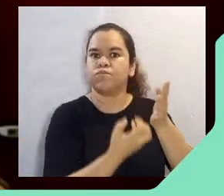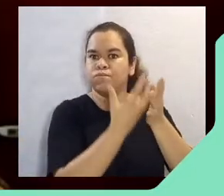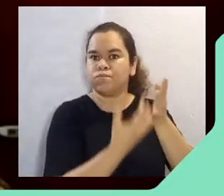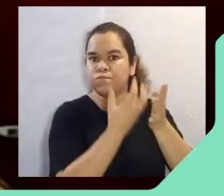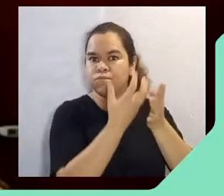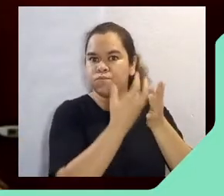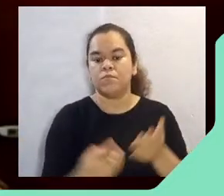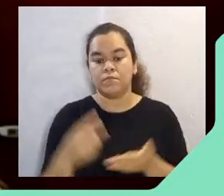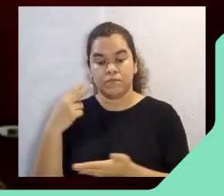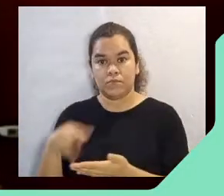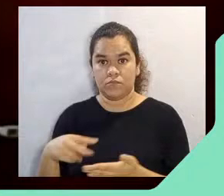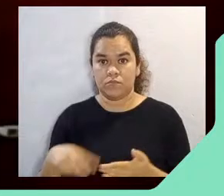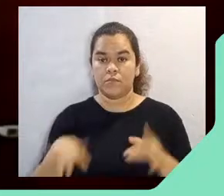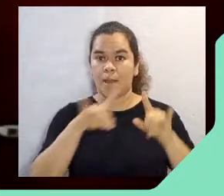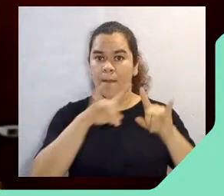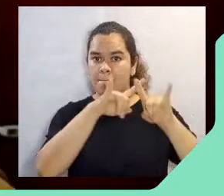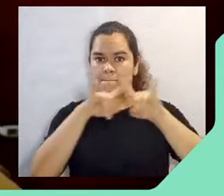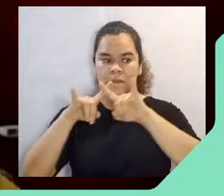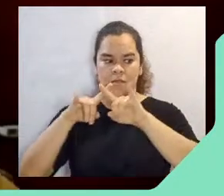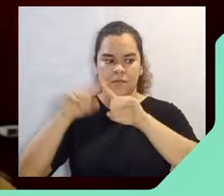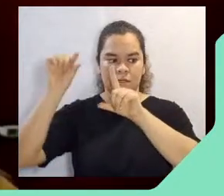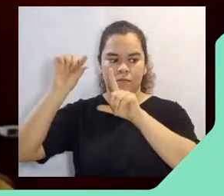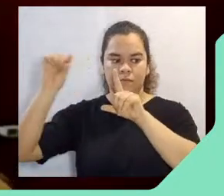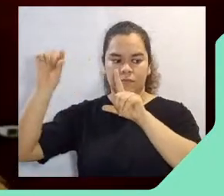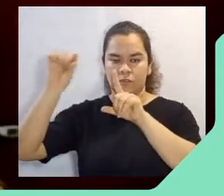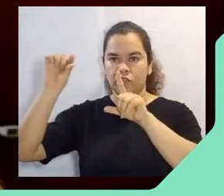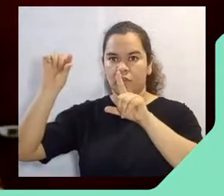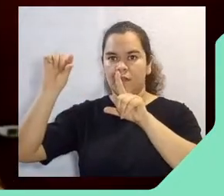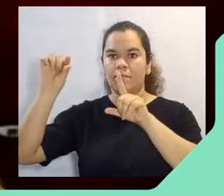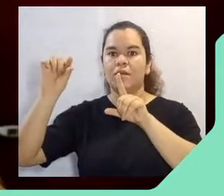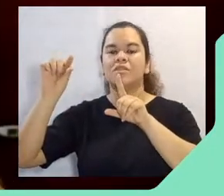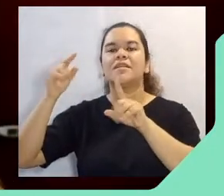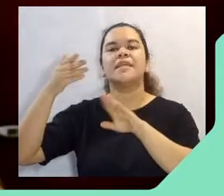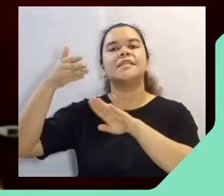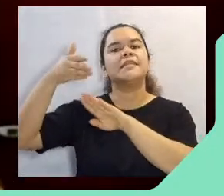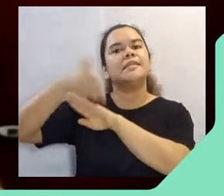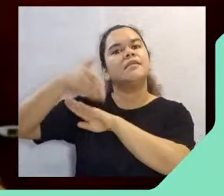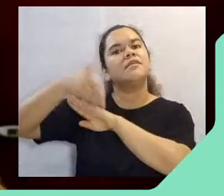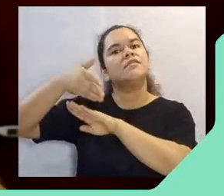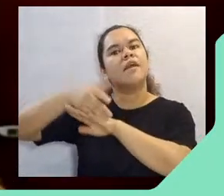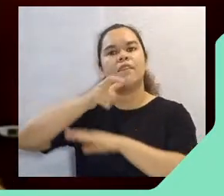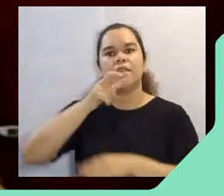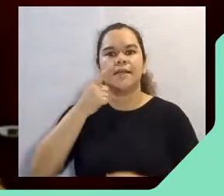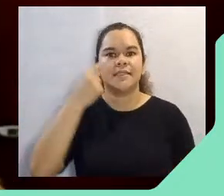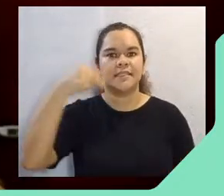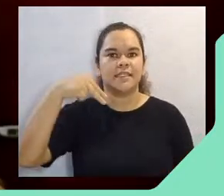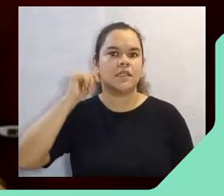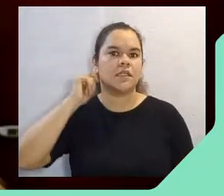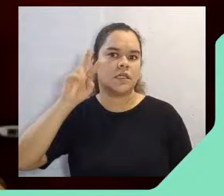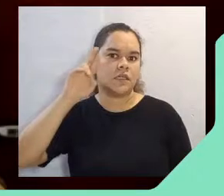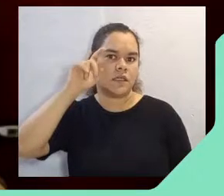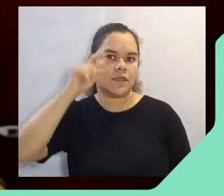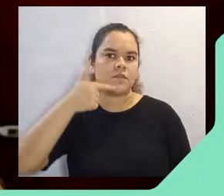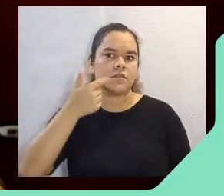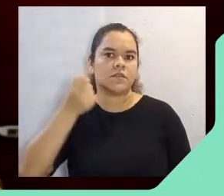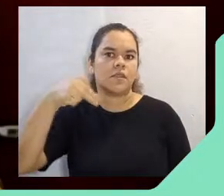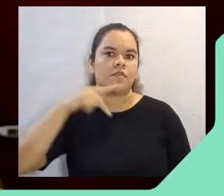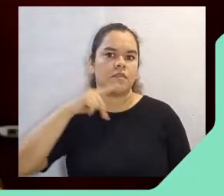ingresando en la solapa, donde dice ingresantes, valga la redundancia, van a encontrar,